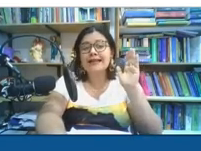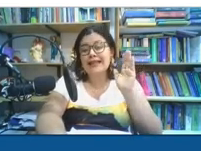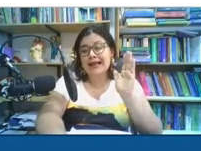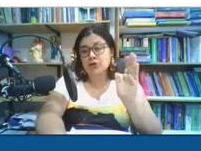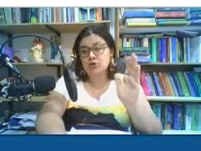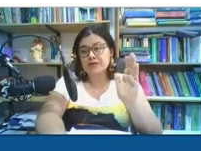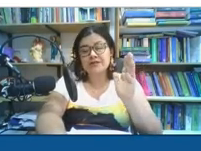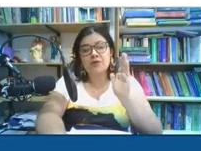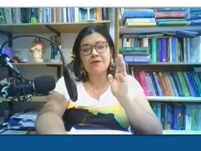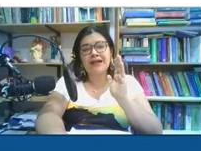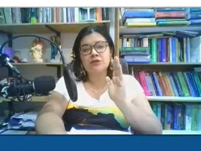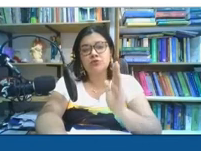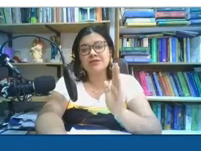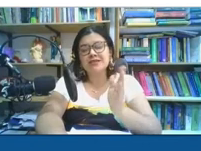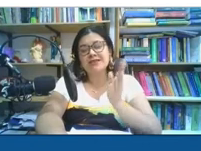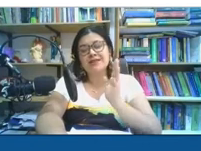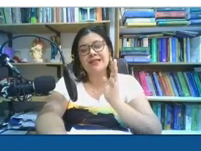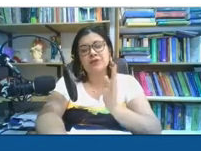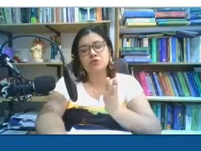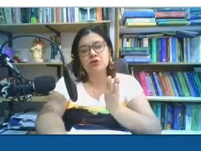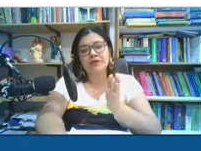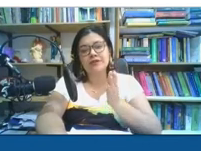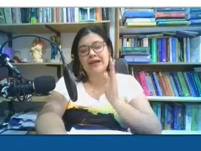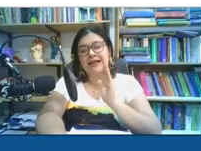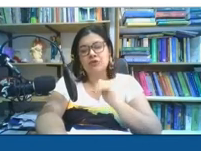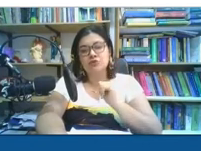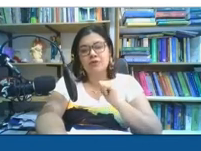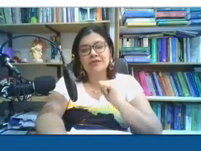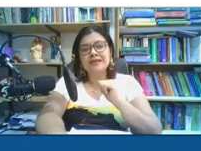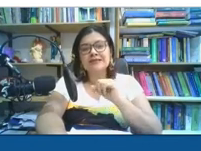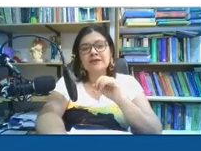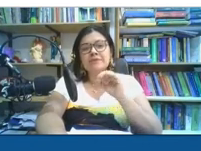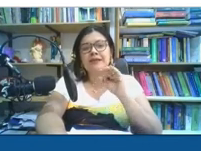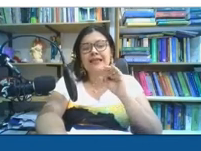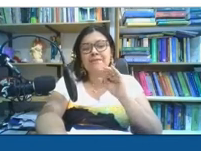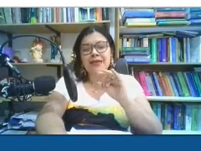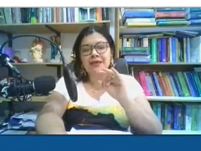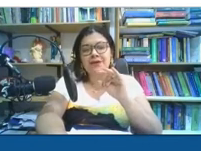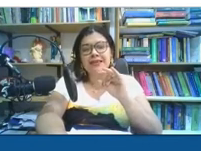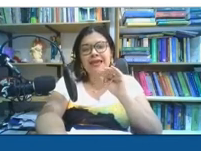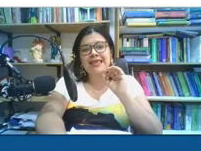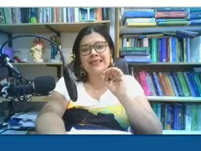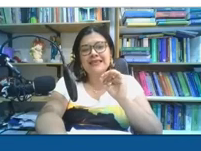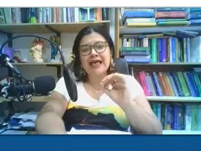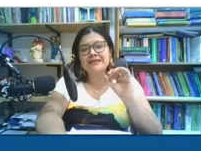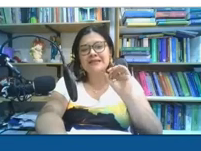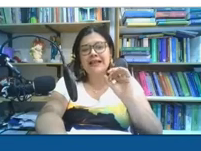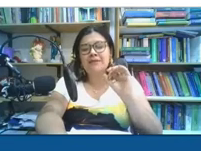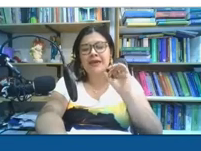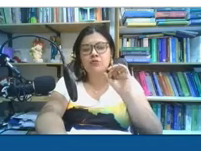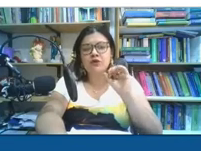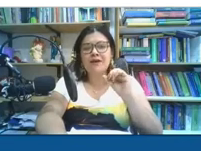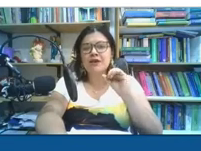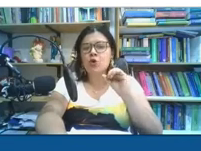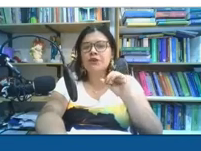de la 14 19 a la 14 30 y de la 14 93 a la 14 96 2020 entidades de